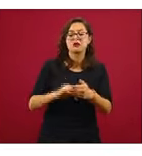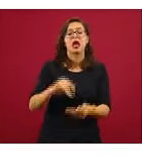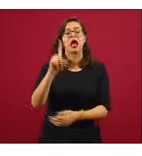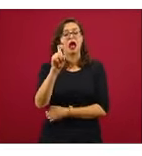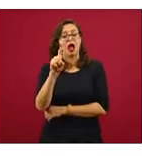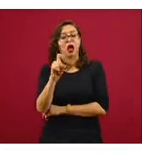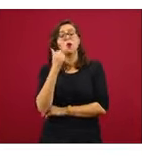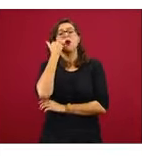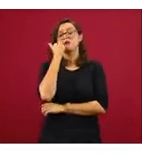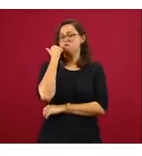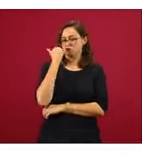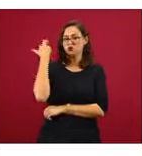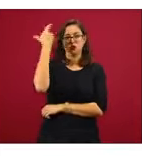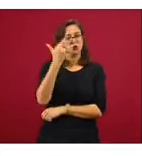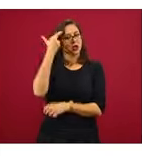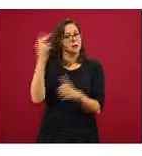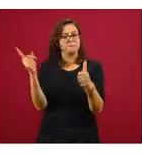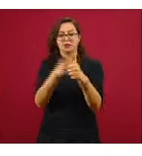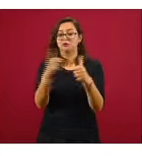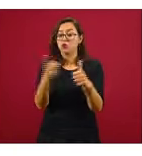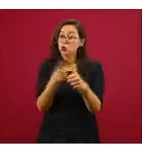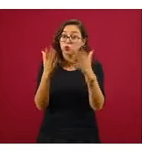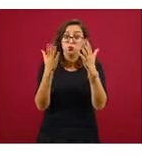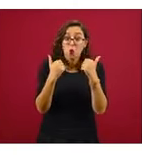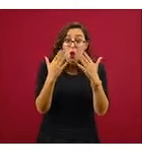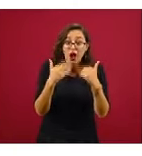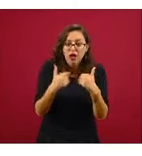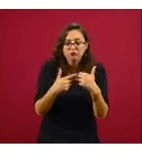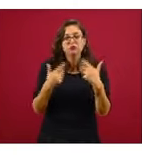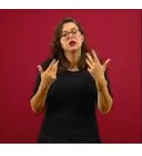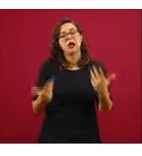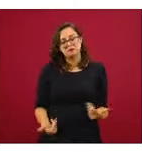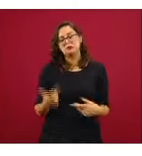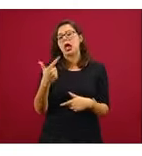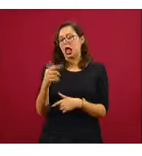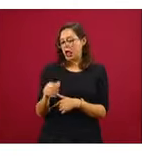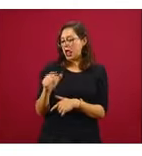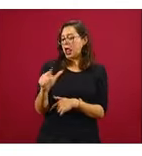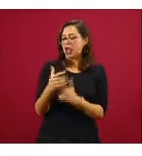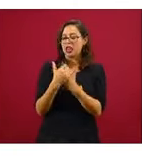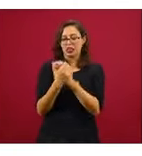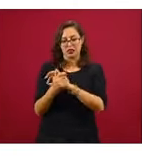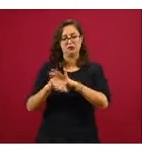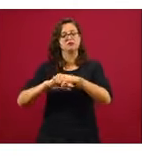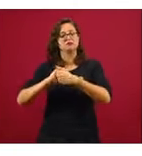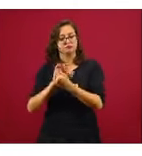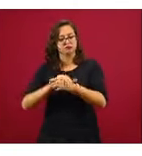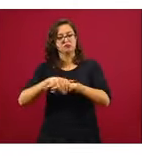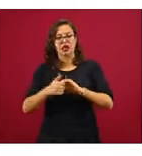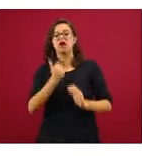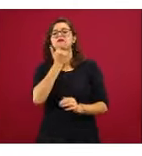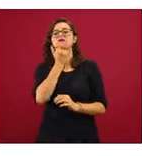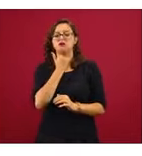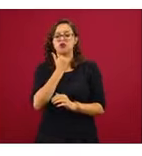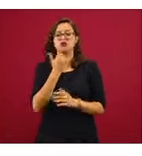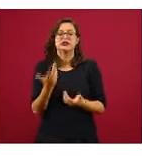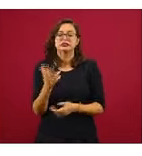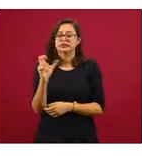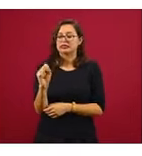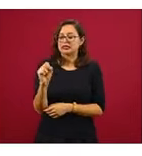preferencia. Si no se tiene acceso a agua y jabón, utilizar las soluciones con base de alcohol por lo menos